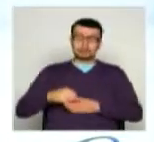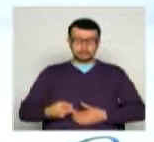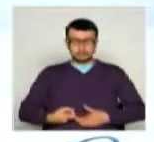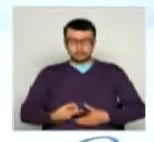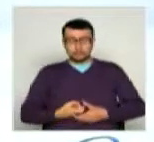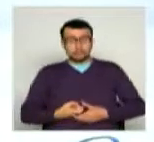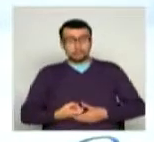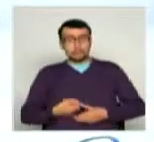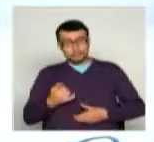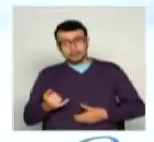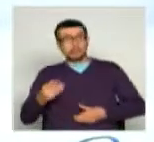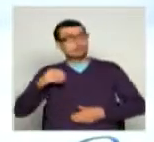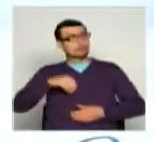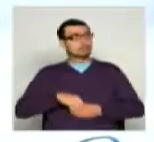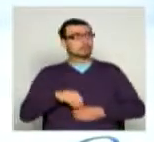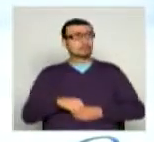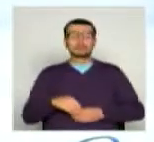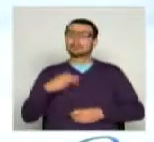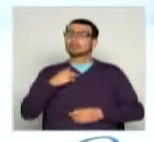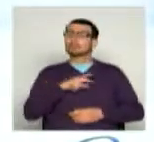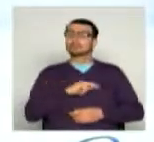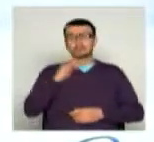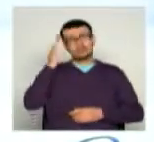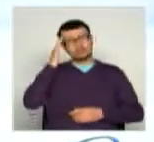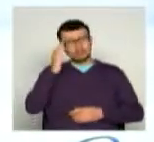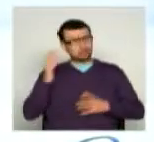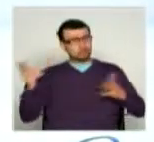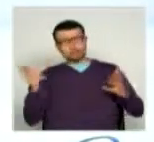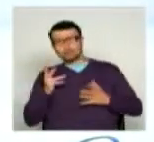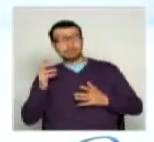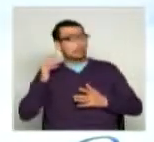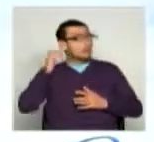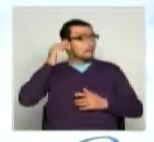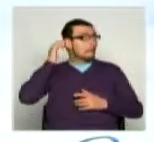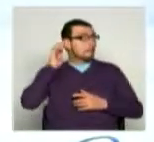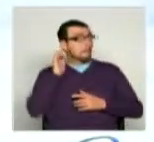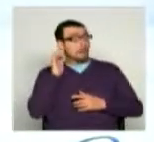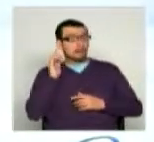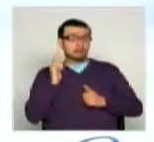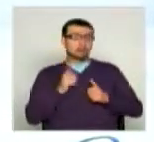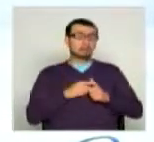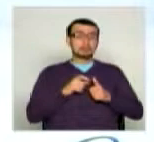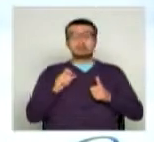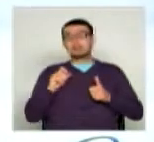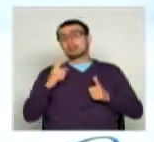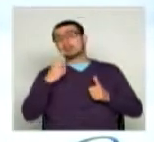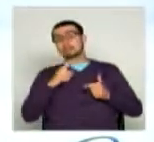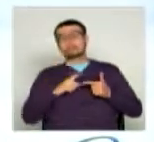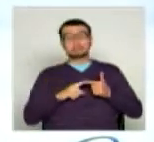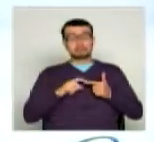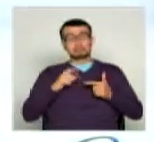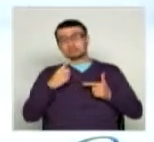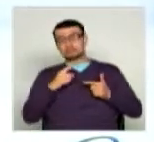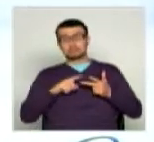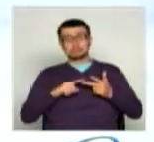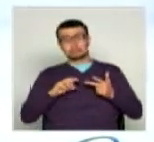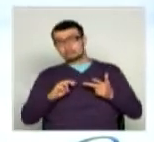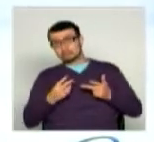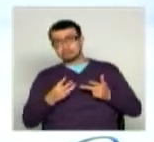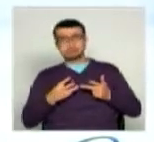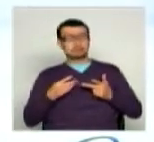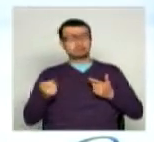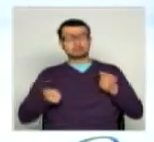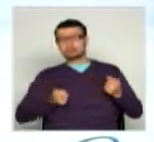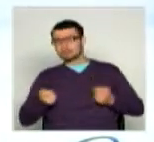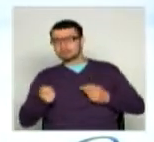que saber en qué fase del embrión se formó el tálamo, porque está el tálamo en primera fase, en ectodermo, en mesodermo y en endodermo.